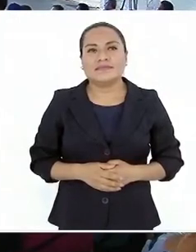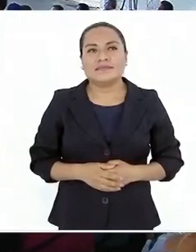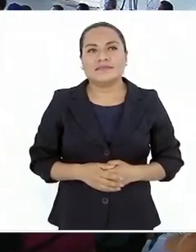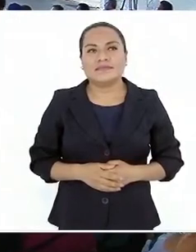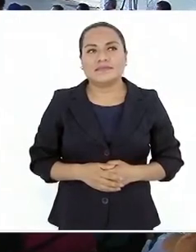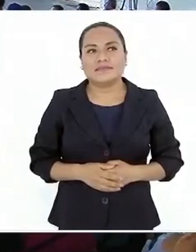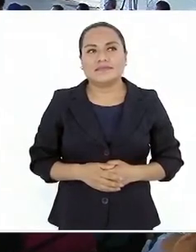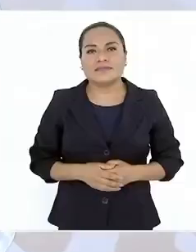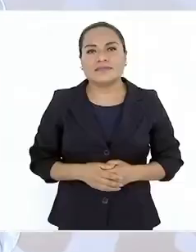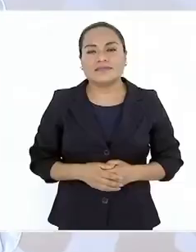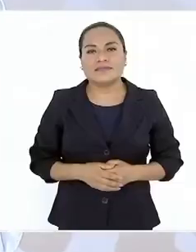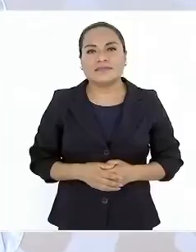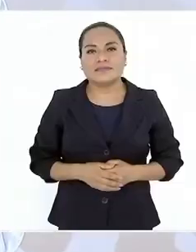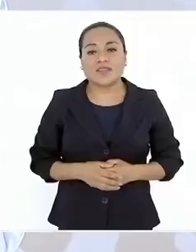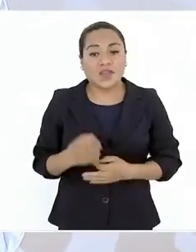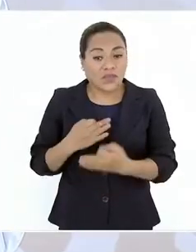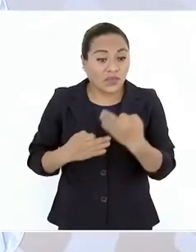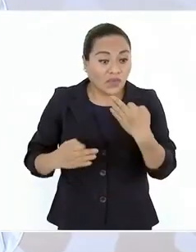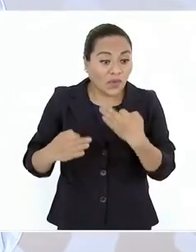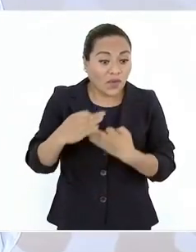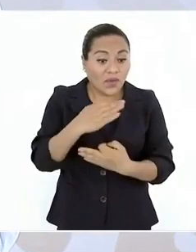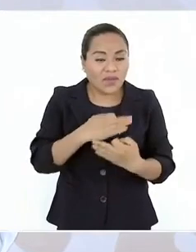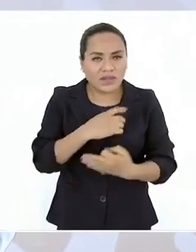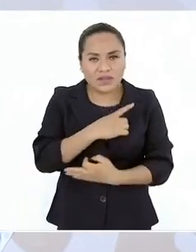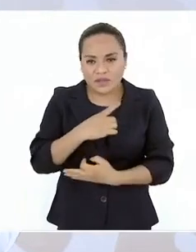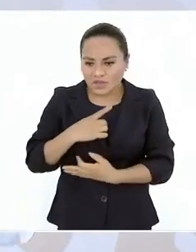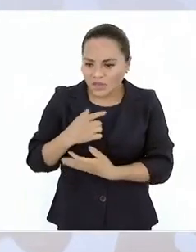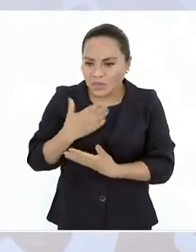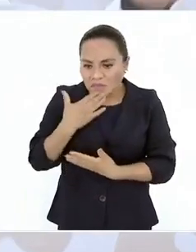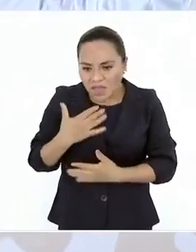Entonces, que ayudemos todos.